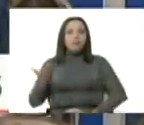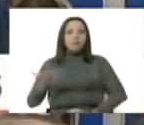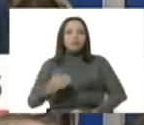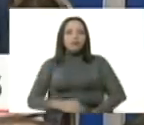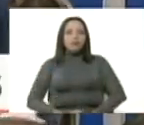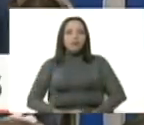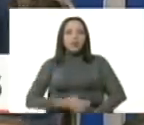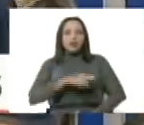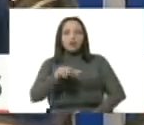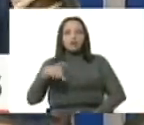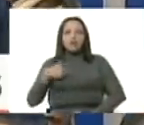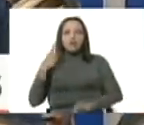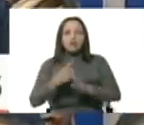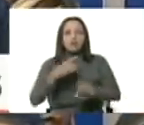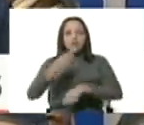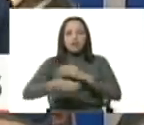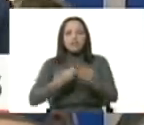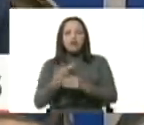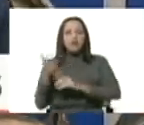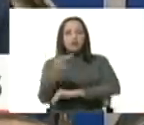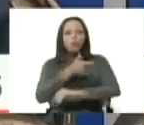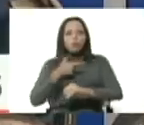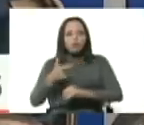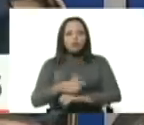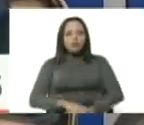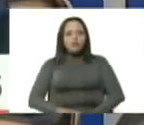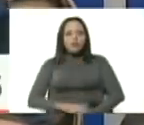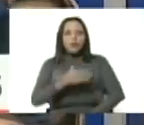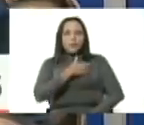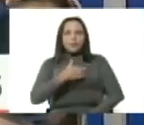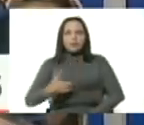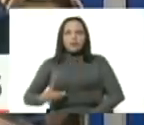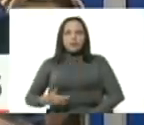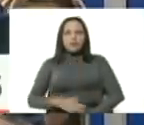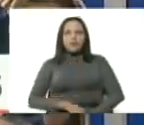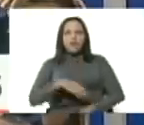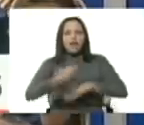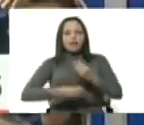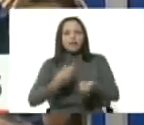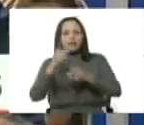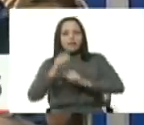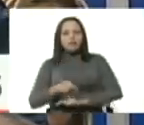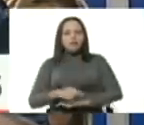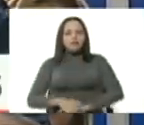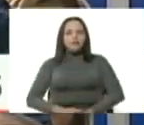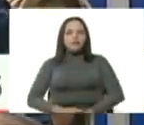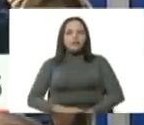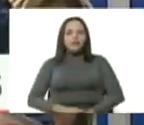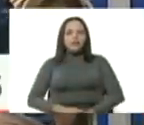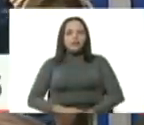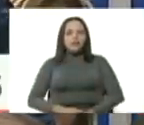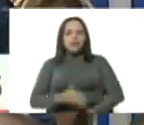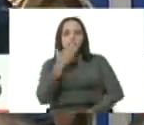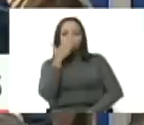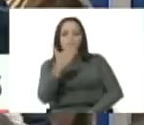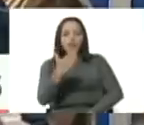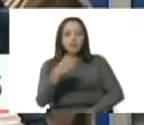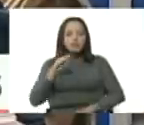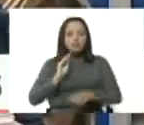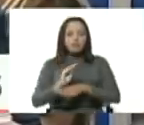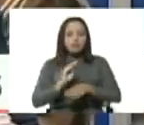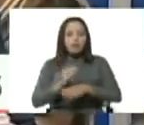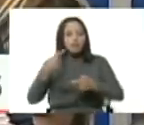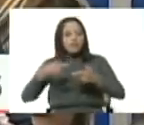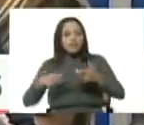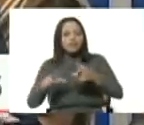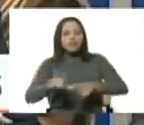desde allí debemos ejercer la gobernanza. Presidente, anclarnos también a lo que es la creación de los frentes preventivos en las